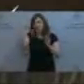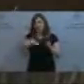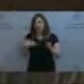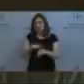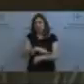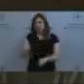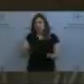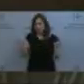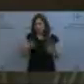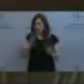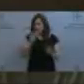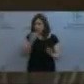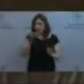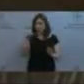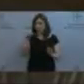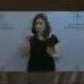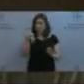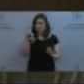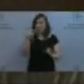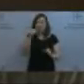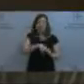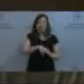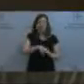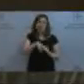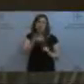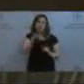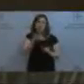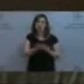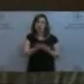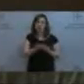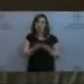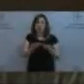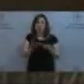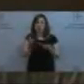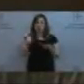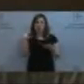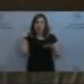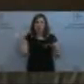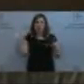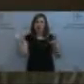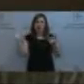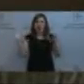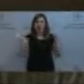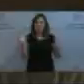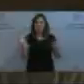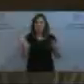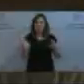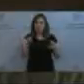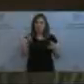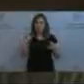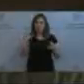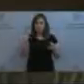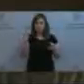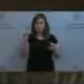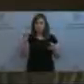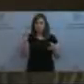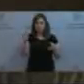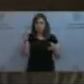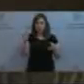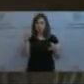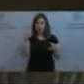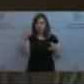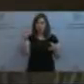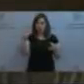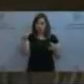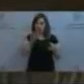un voto proponiendo una ambulancia o una UBI móvil todos los días del año en el Pico Riello, ¿por qué no pedirla si con eso